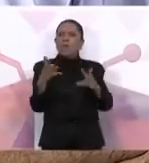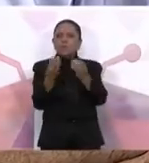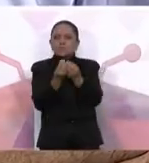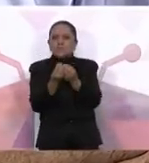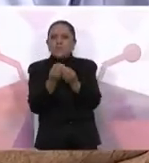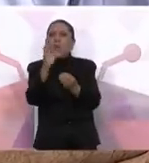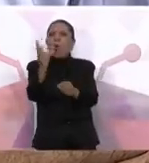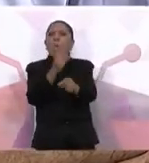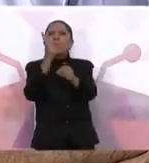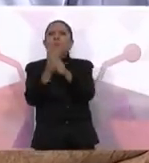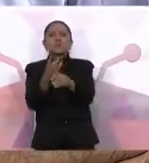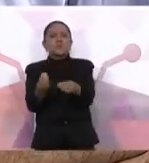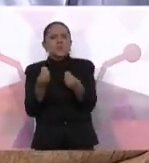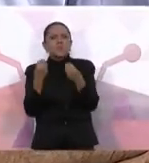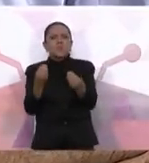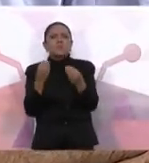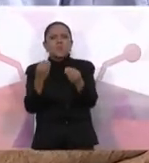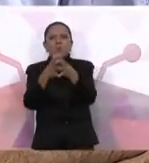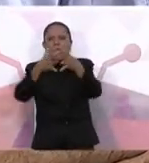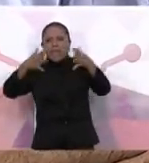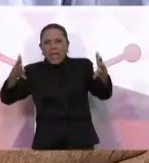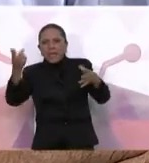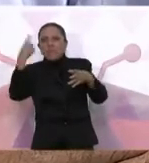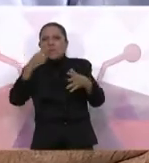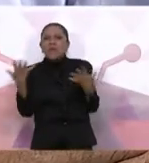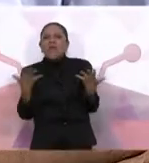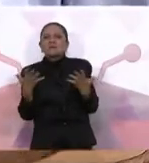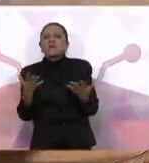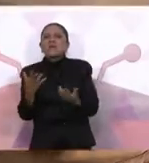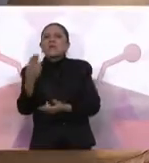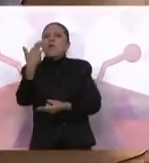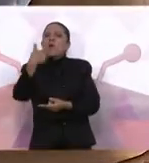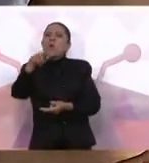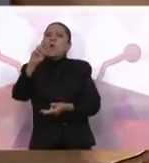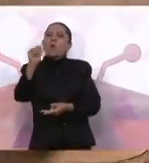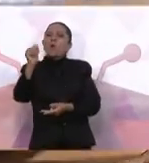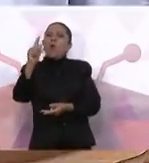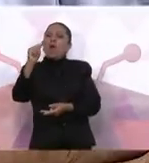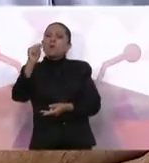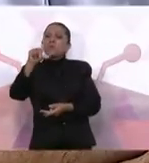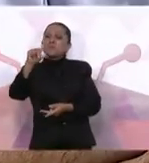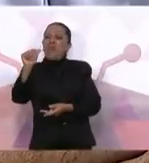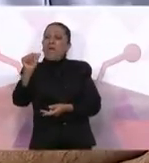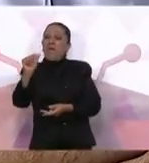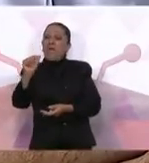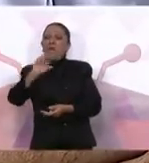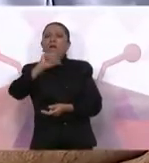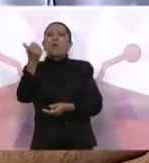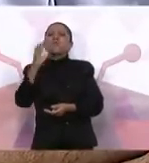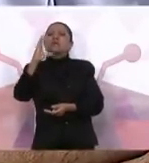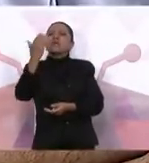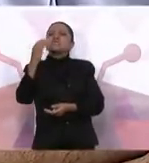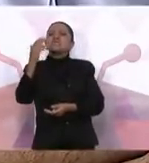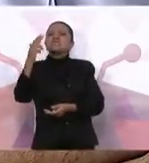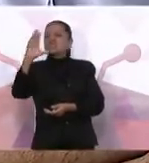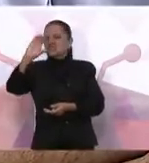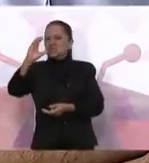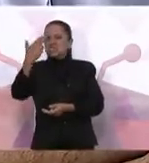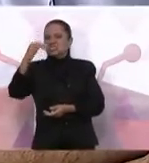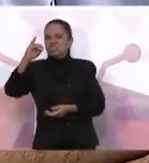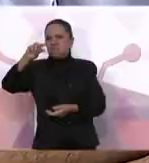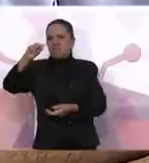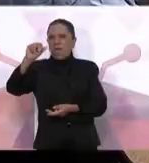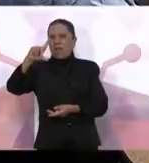recursos huautla y chimalacatlán toda esa parte de nuestro estado las sumas